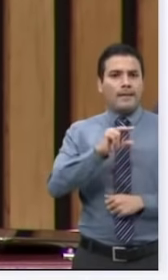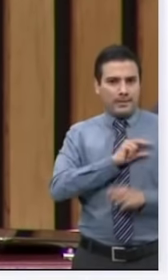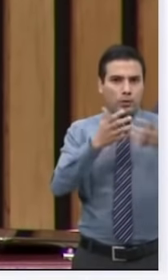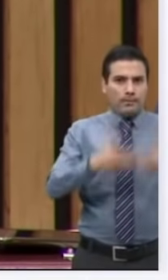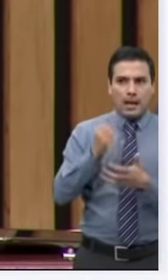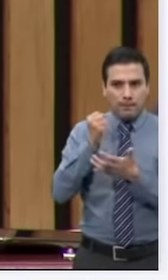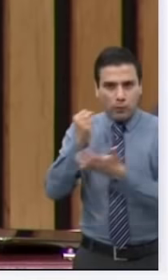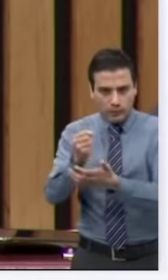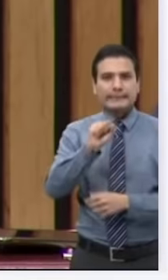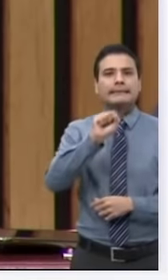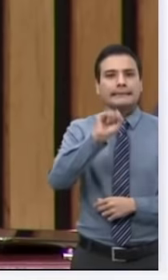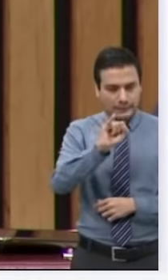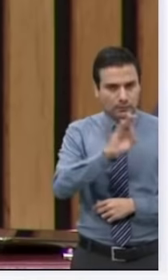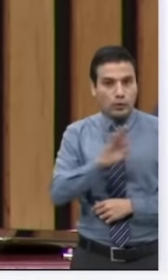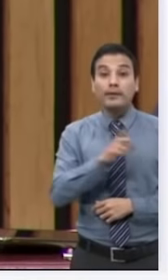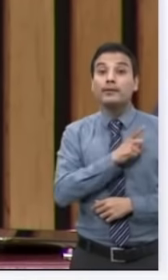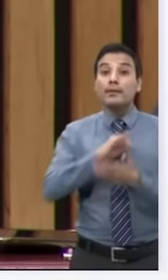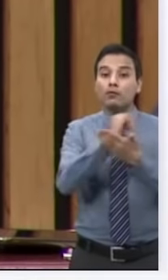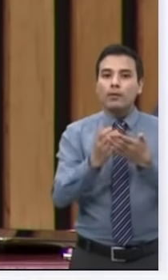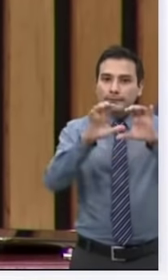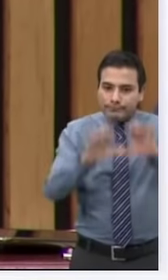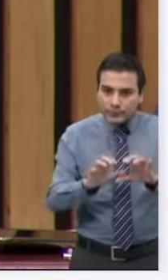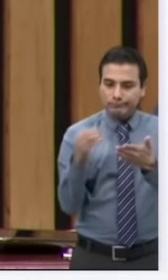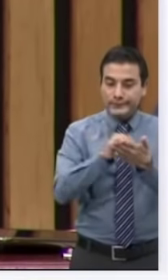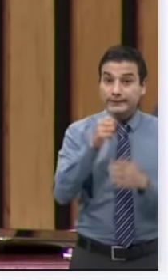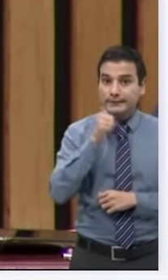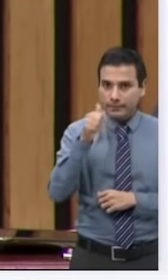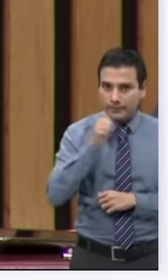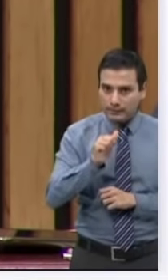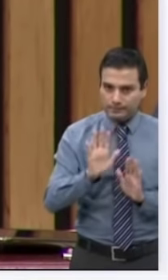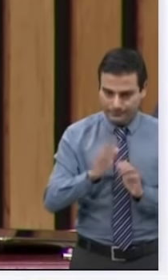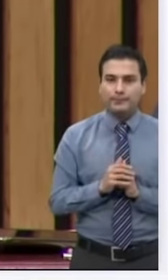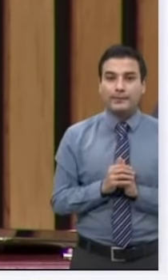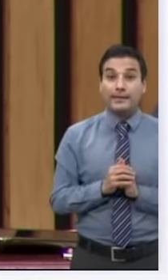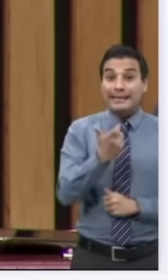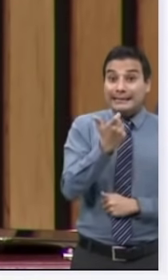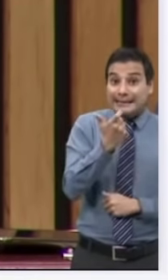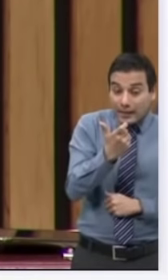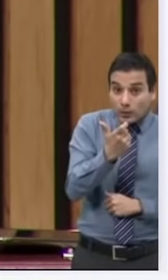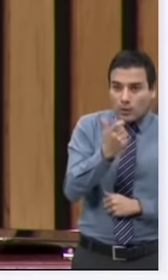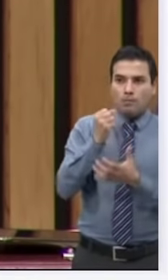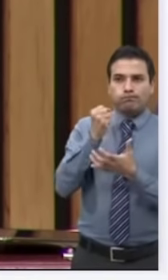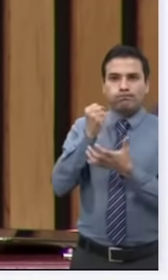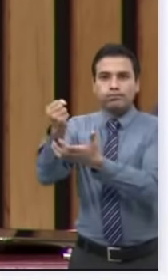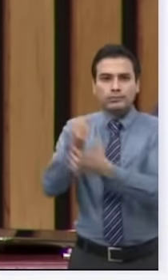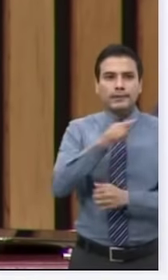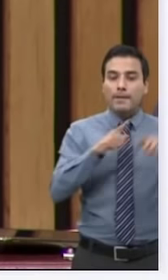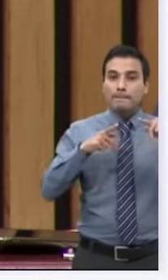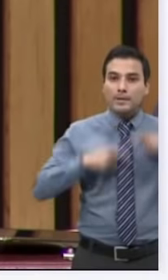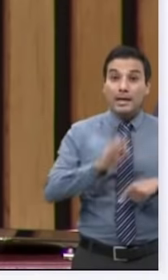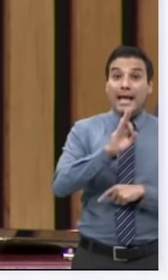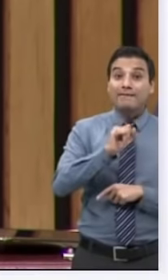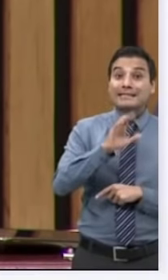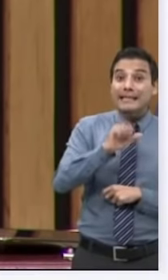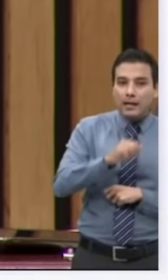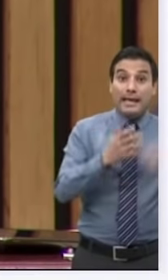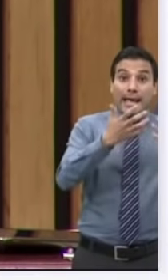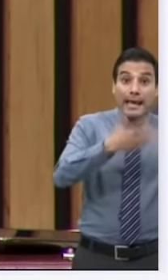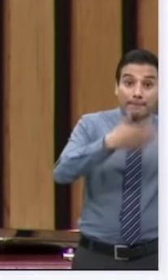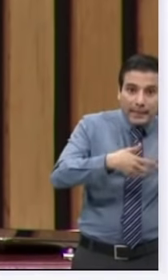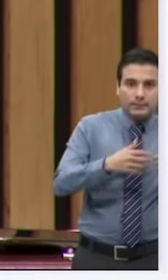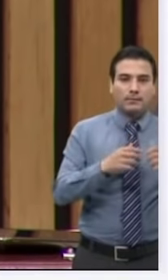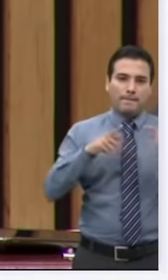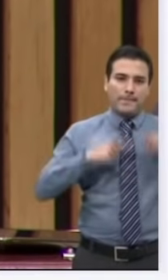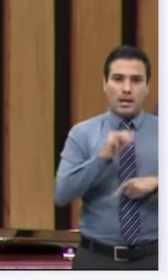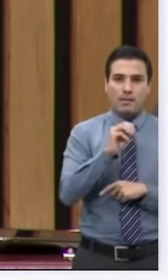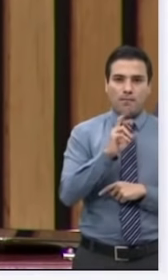siempre y cuando se transparente y se informe siempre y cuando los recursos correspondan a personas físicas no empresas ni a personas